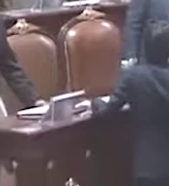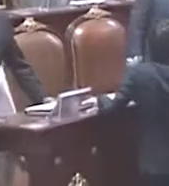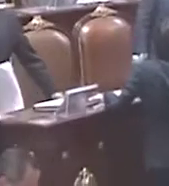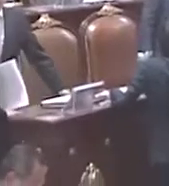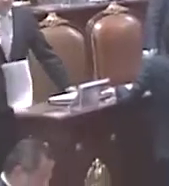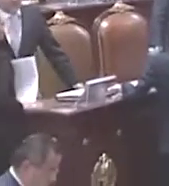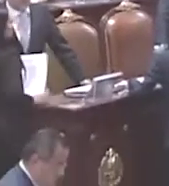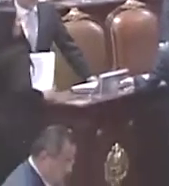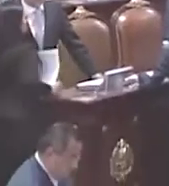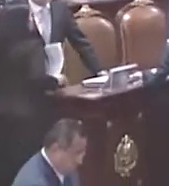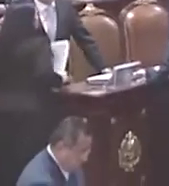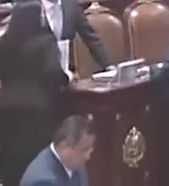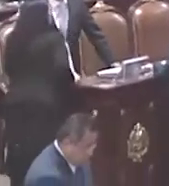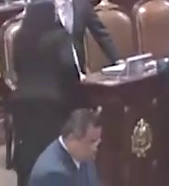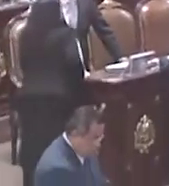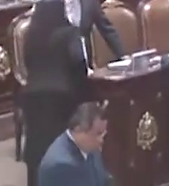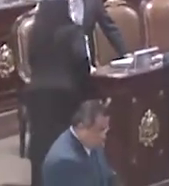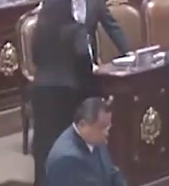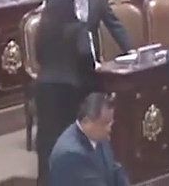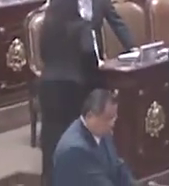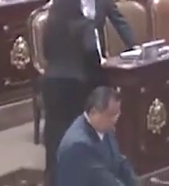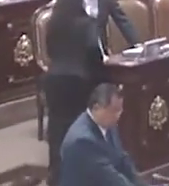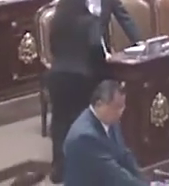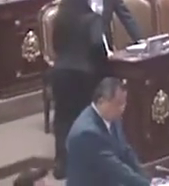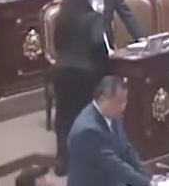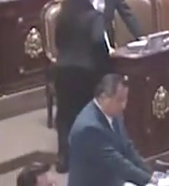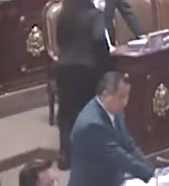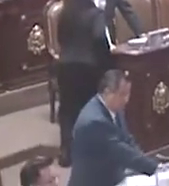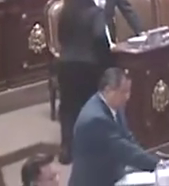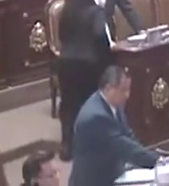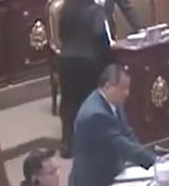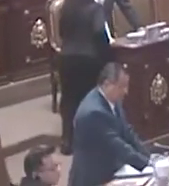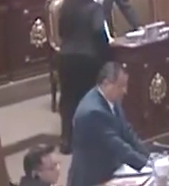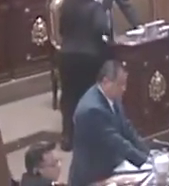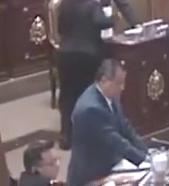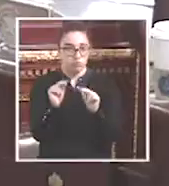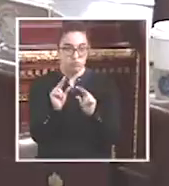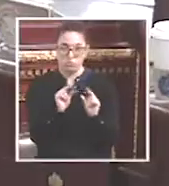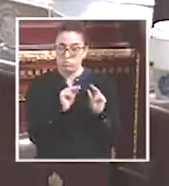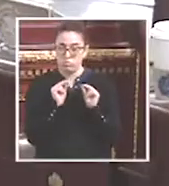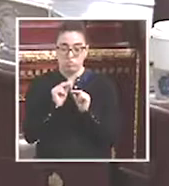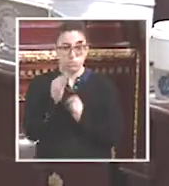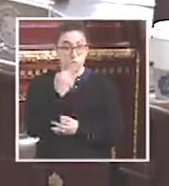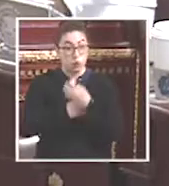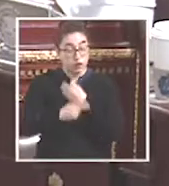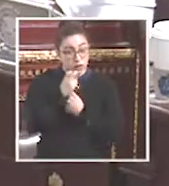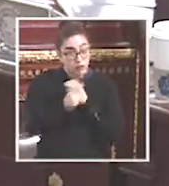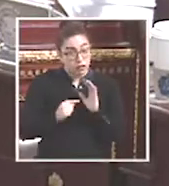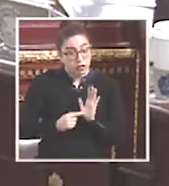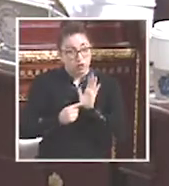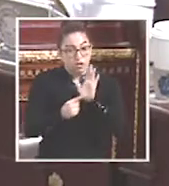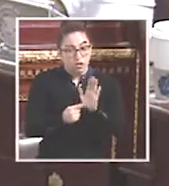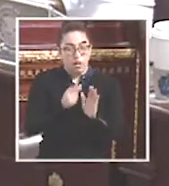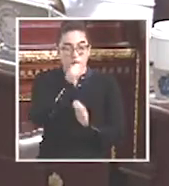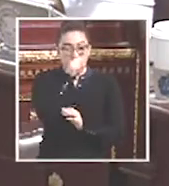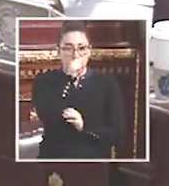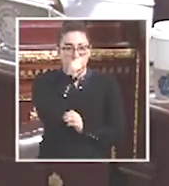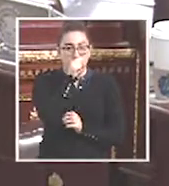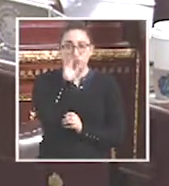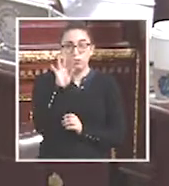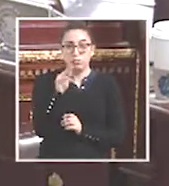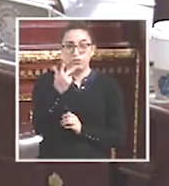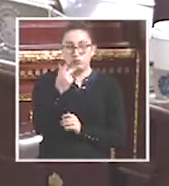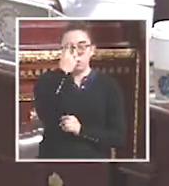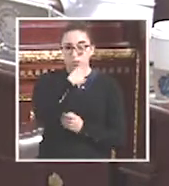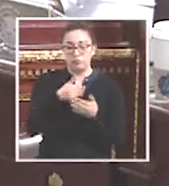el 15% de las y los diputados integrantes del Congreso, las controversias constitucionales para garantizar el respeto